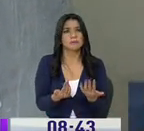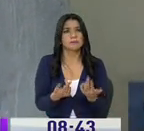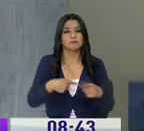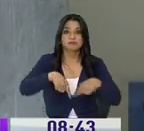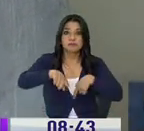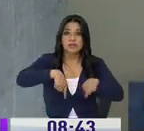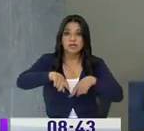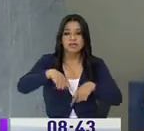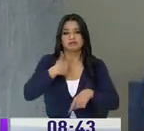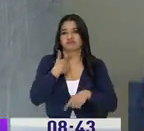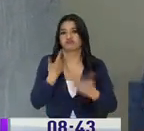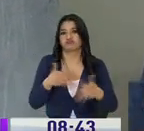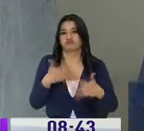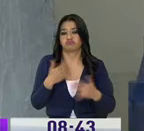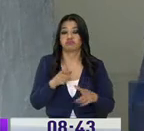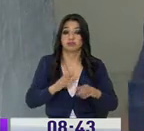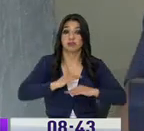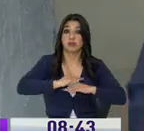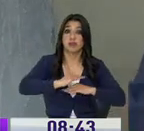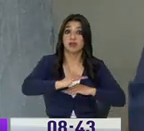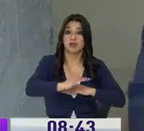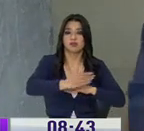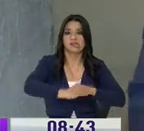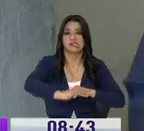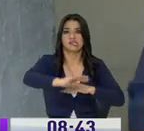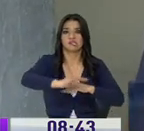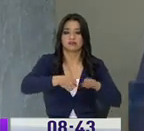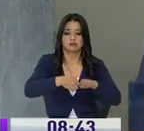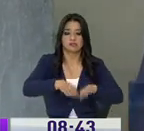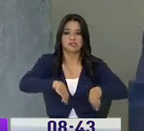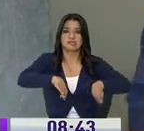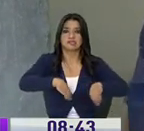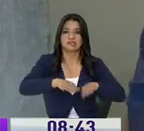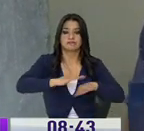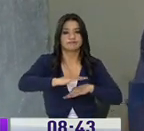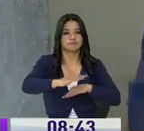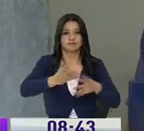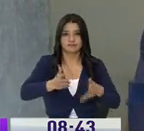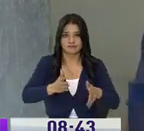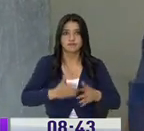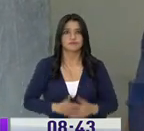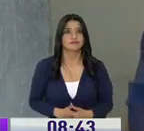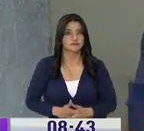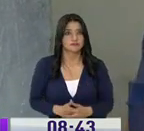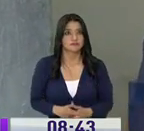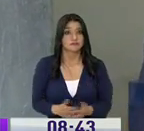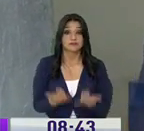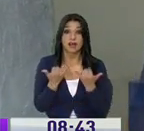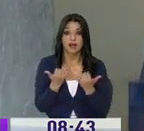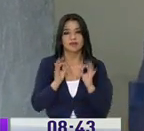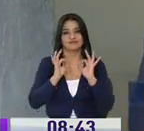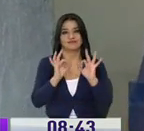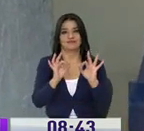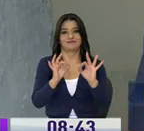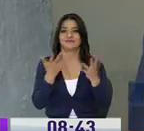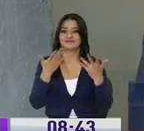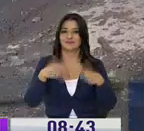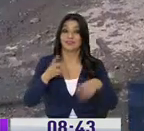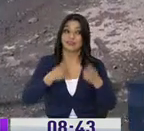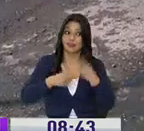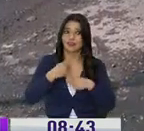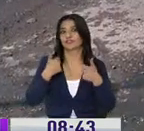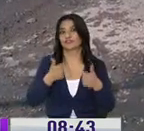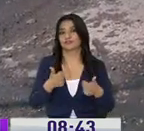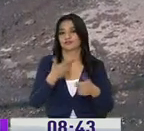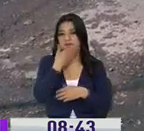un poco la taxiada, por lo que la calle no estaba repavimentada, por eso. Ya con esto ya se nos subió un poquito más del negocio.